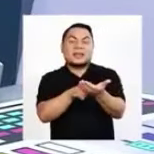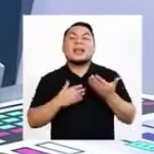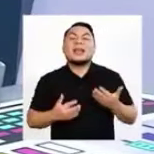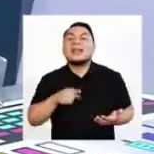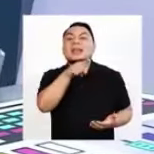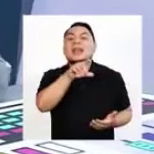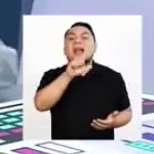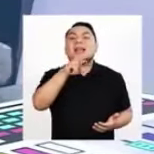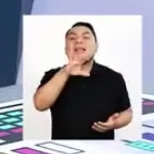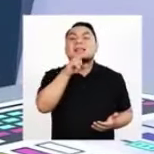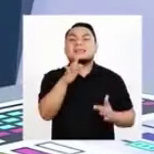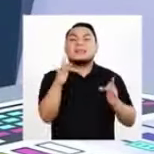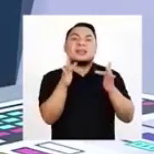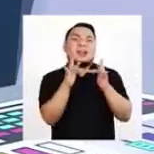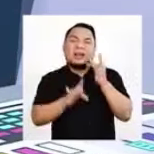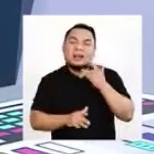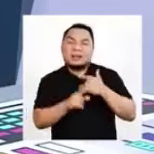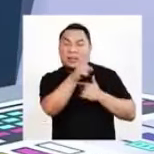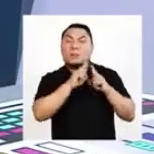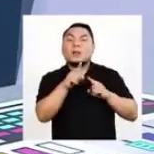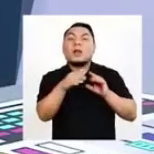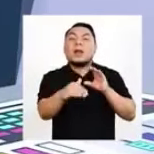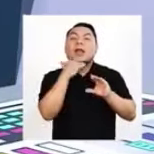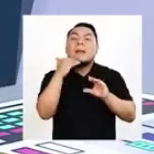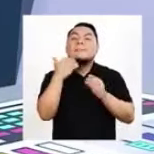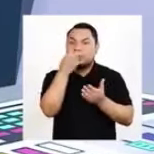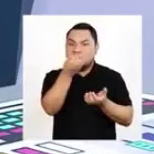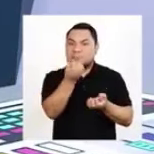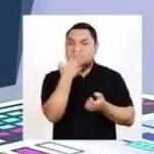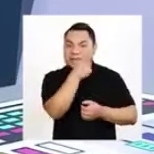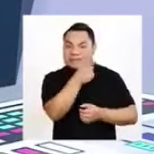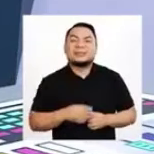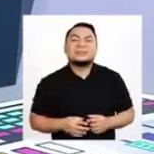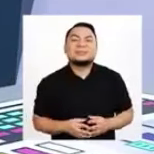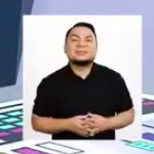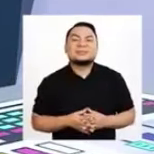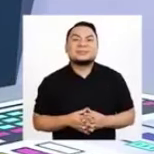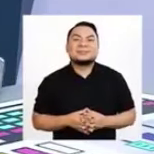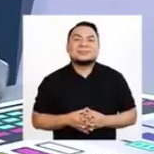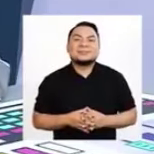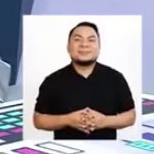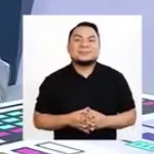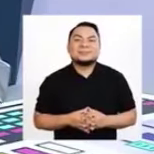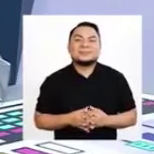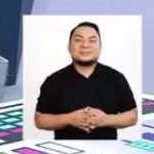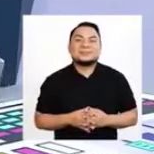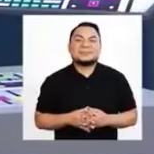¡Miren! Andrés no ha podido conectarse, pero nos manda un mensaje.